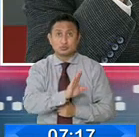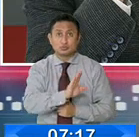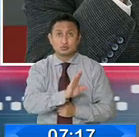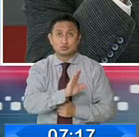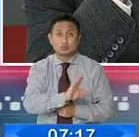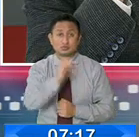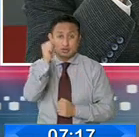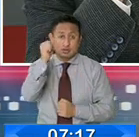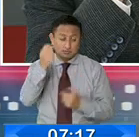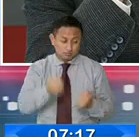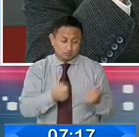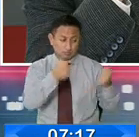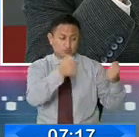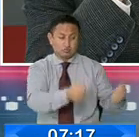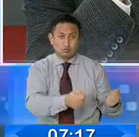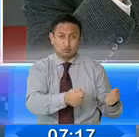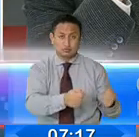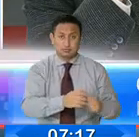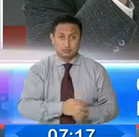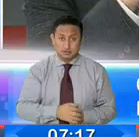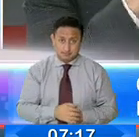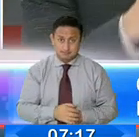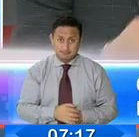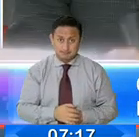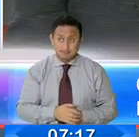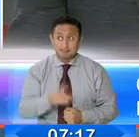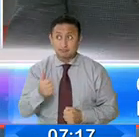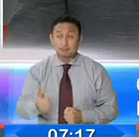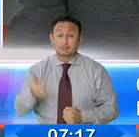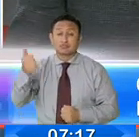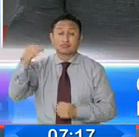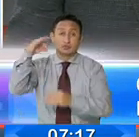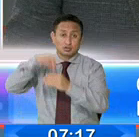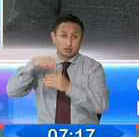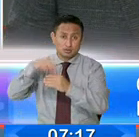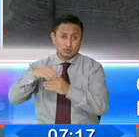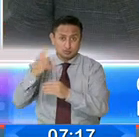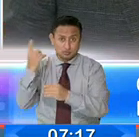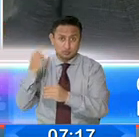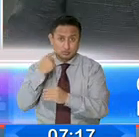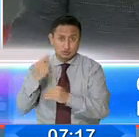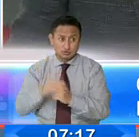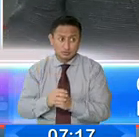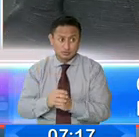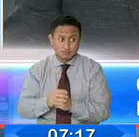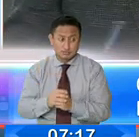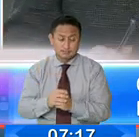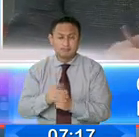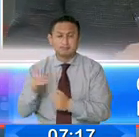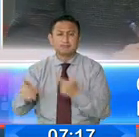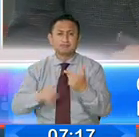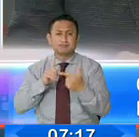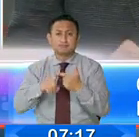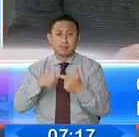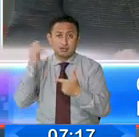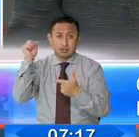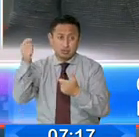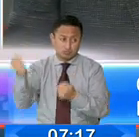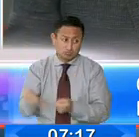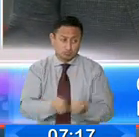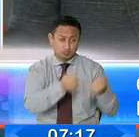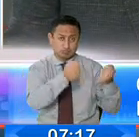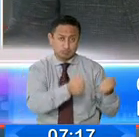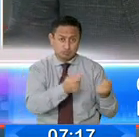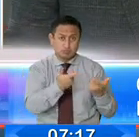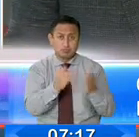los derechos. Uh-huh. Posteriormente, el Tribunal Contencioso Electoral, además de restituirle los derechos,